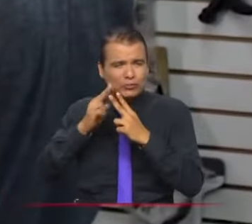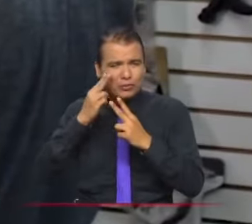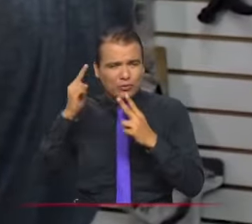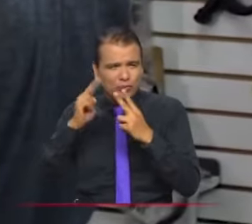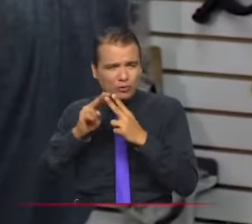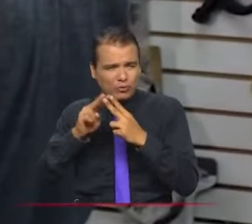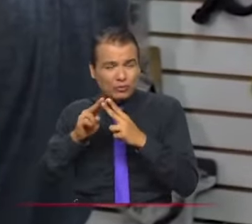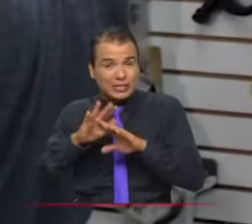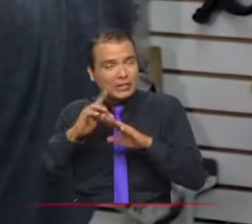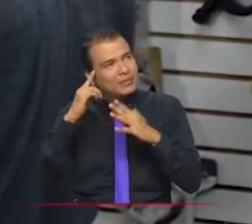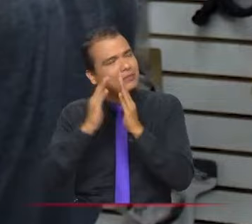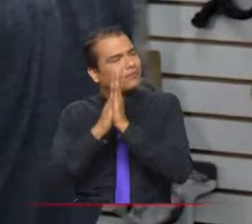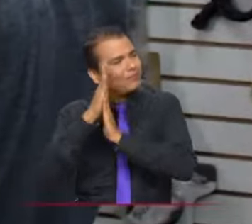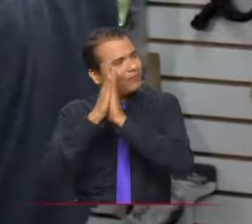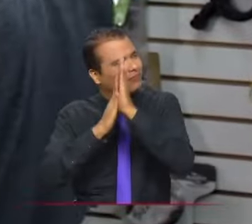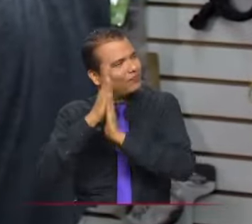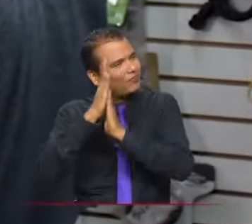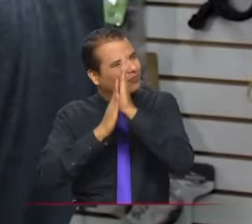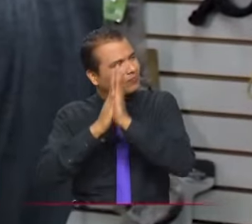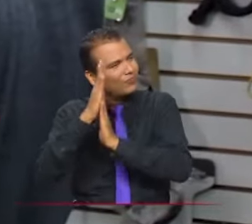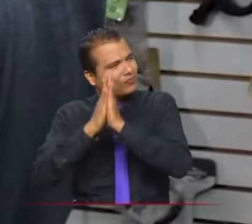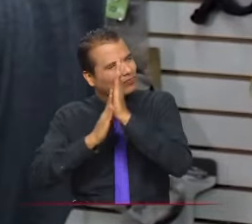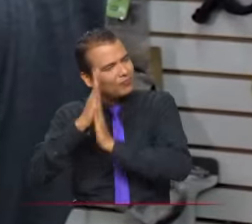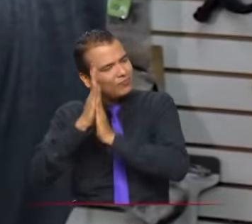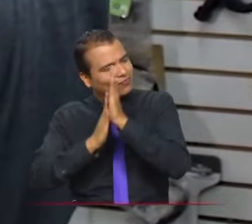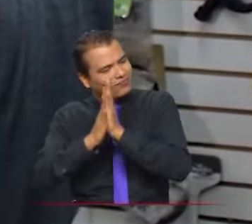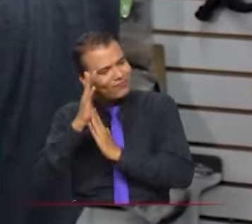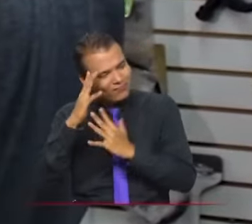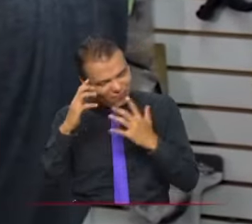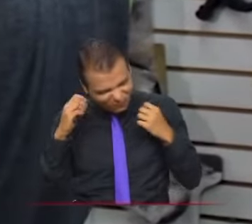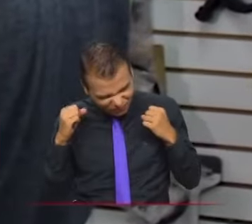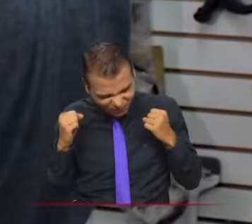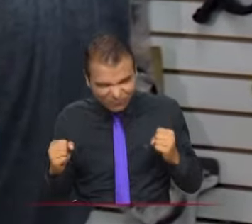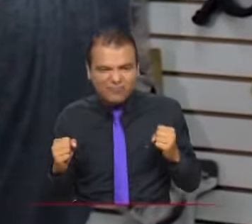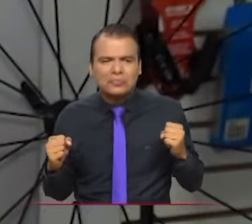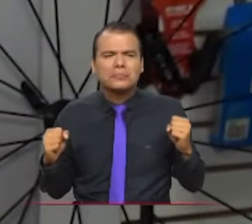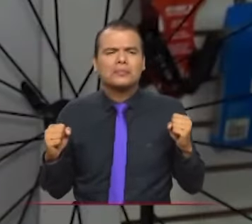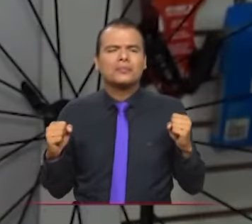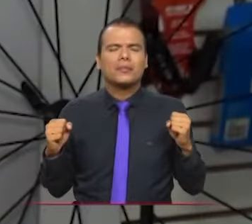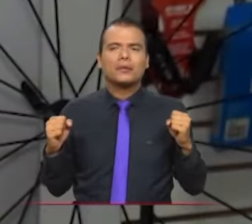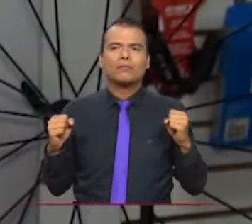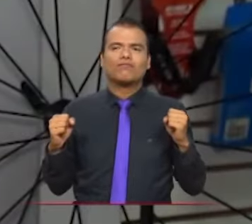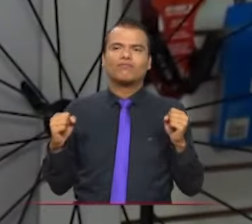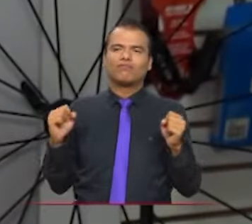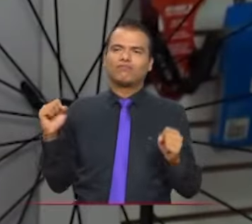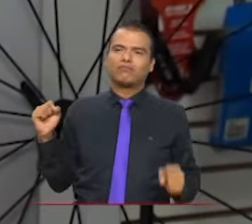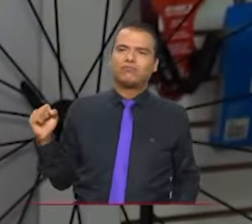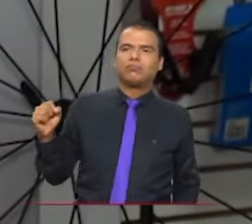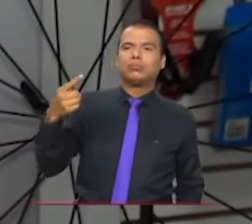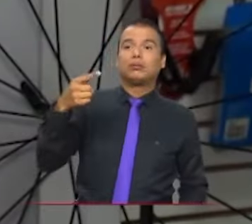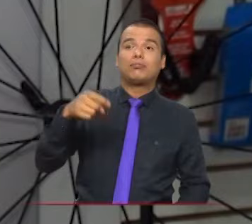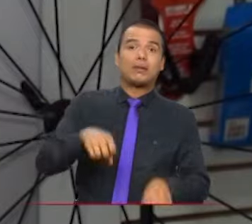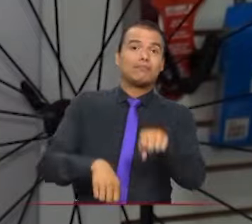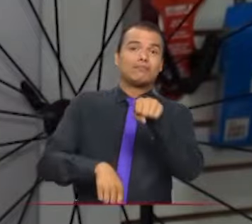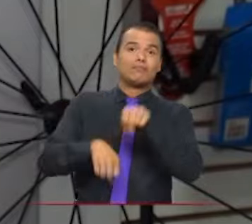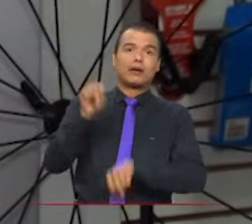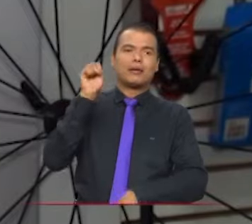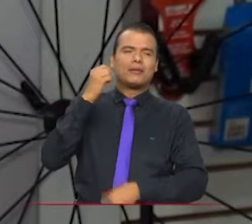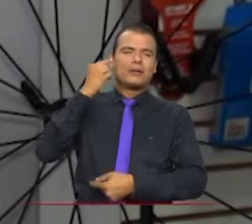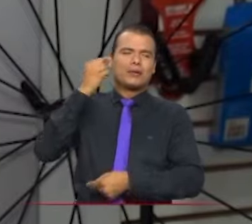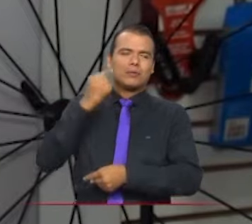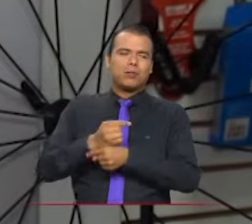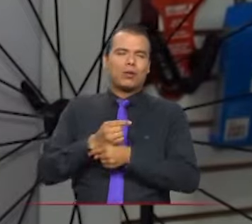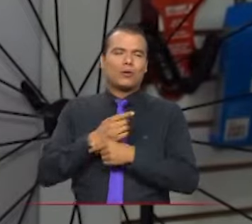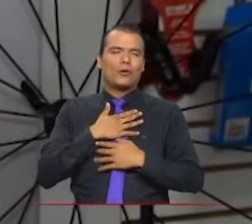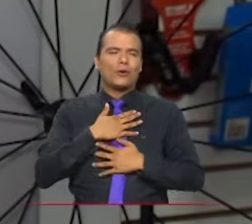eso, tratar de llegar entre los primeros, y afortunadamente logré ganarla, y para mí fue realmente extraordinario haber